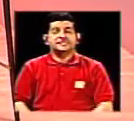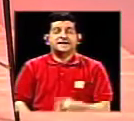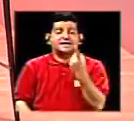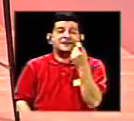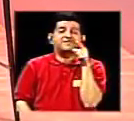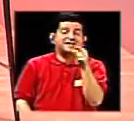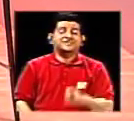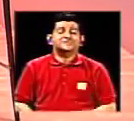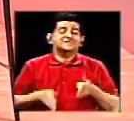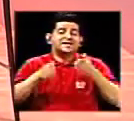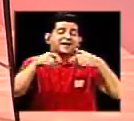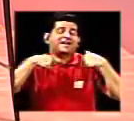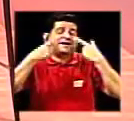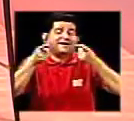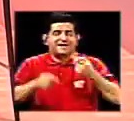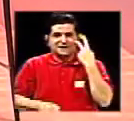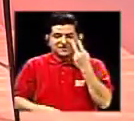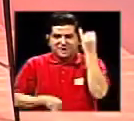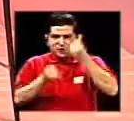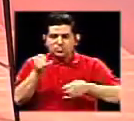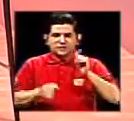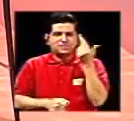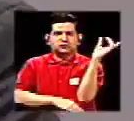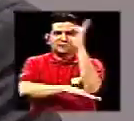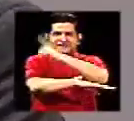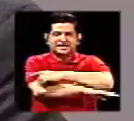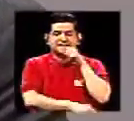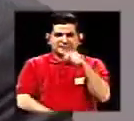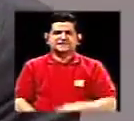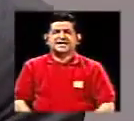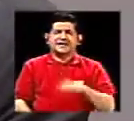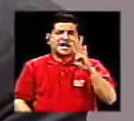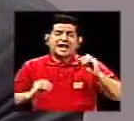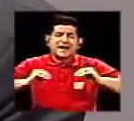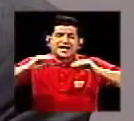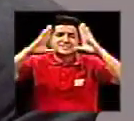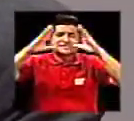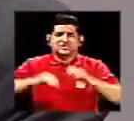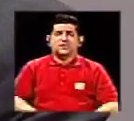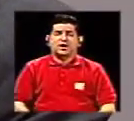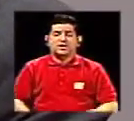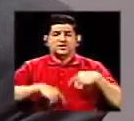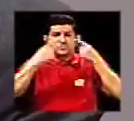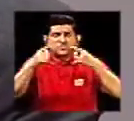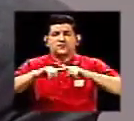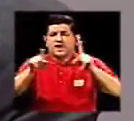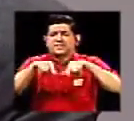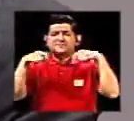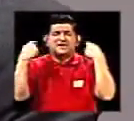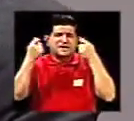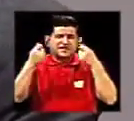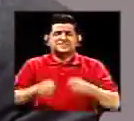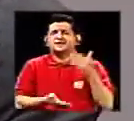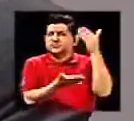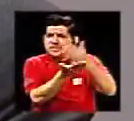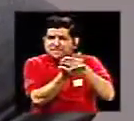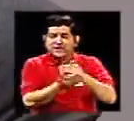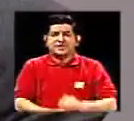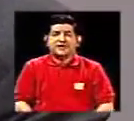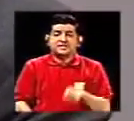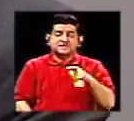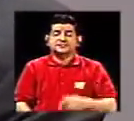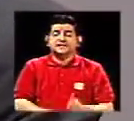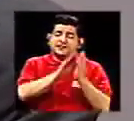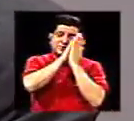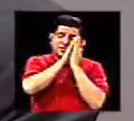calle. Y si ustedes ven los últimos 15 días, Luis Guillermo se levantaba a las 4 de la mañana para estar en Senado o en ferias o en paradas y se acostaba a